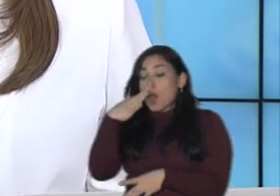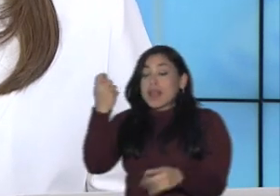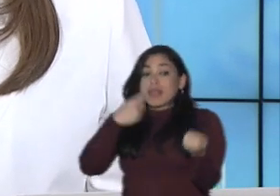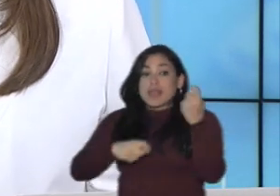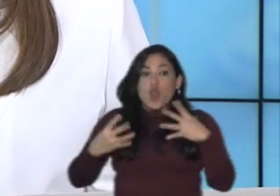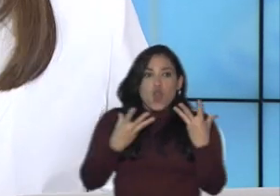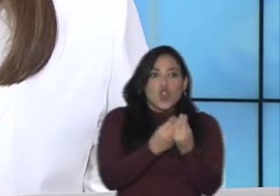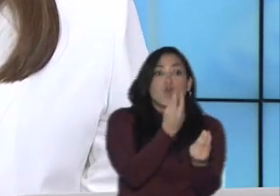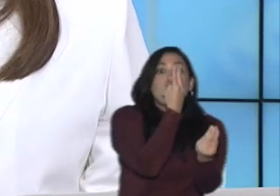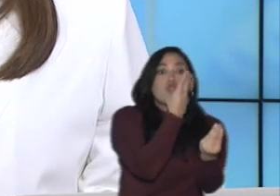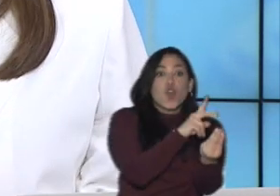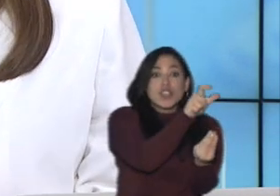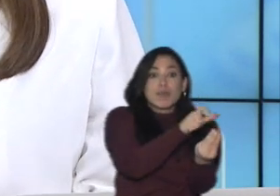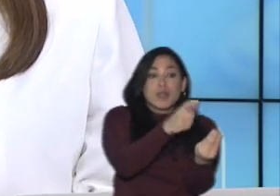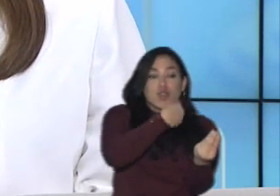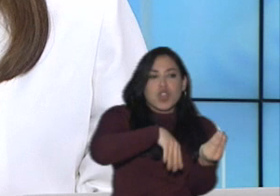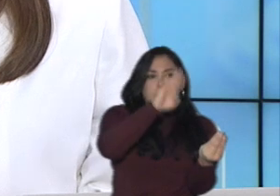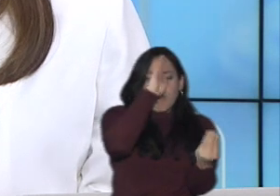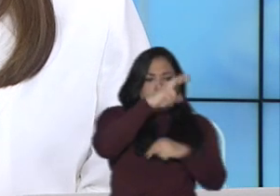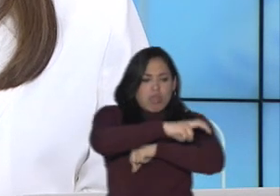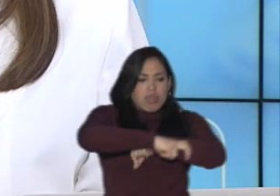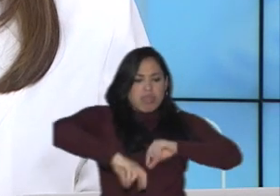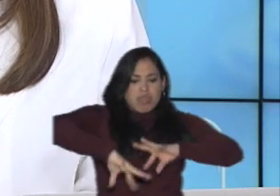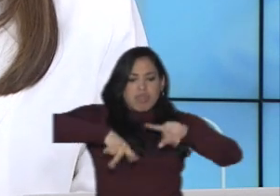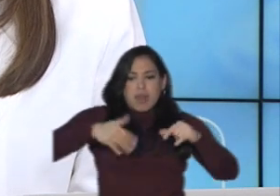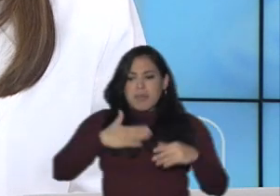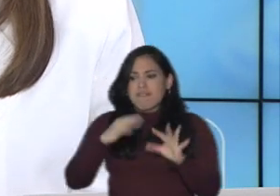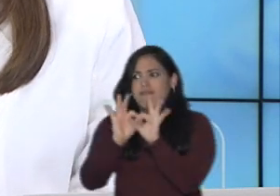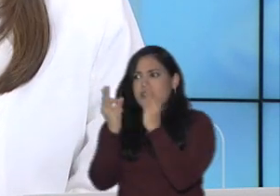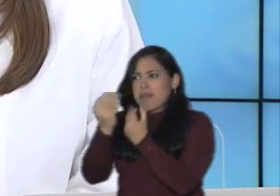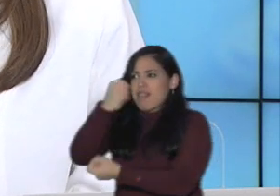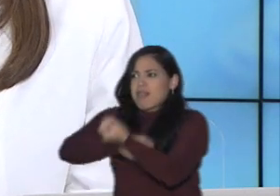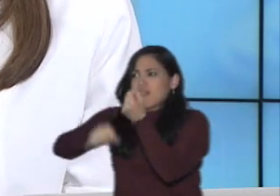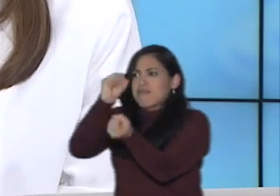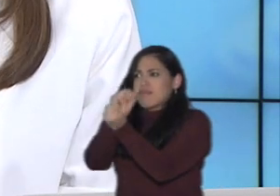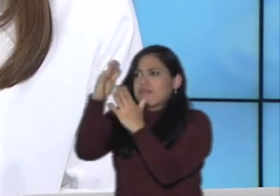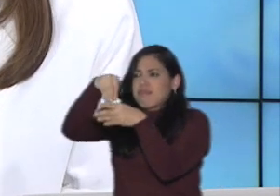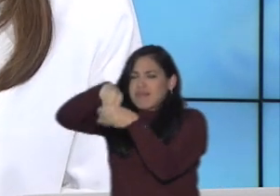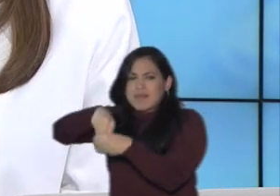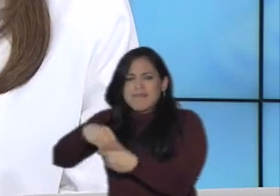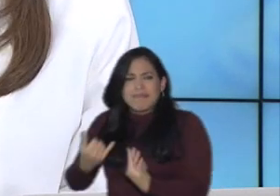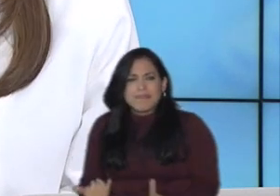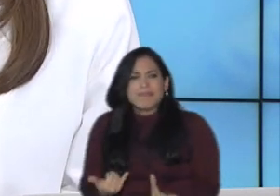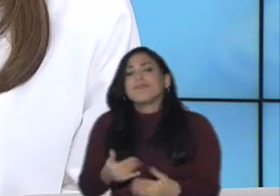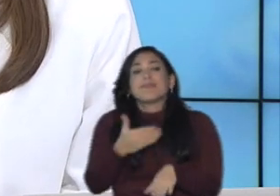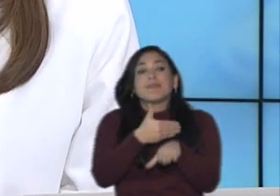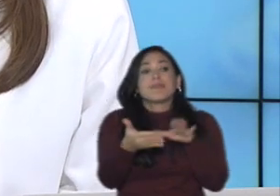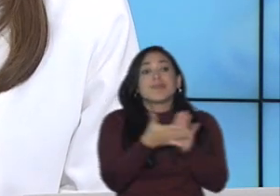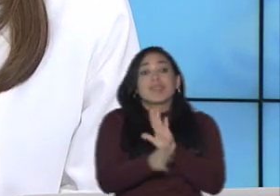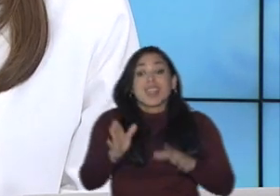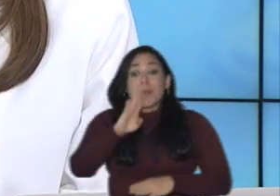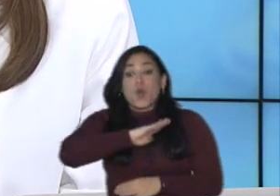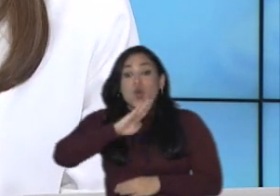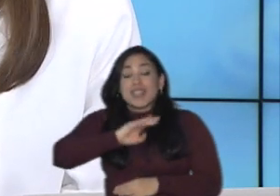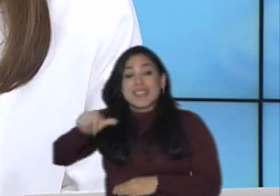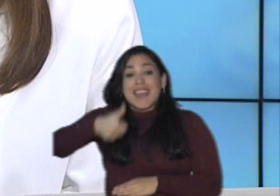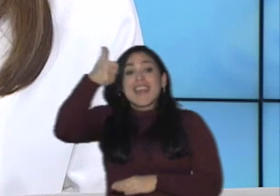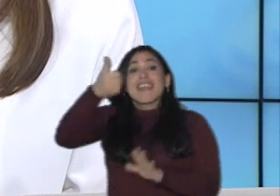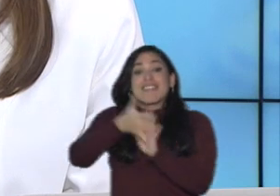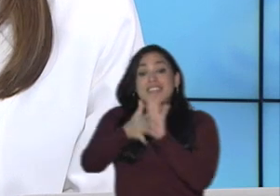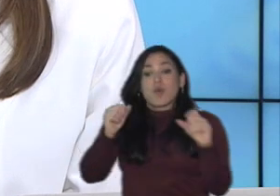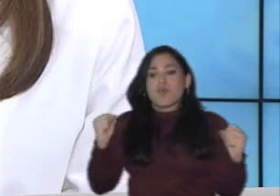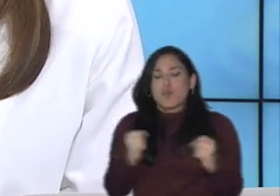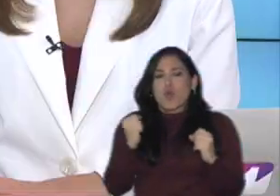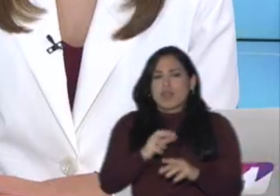que un grupo de 12 policías lo robaron y amordazaron a su familia en el interior de su casa. Hace minutos, el comandante de la policía de